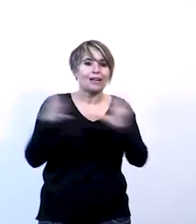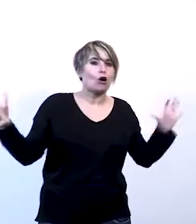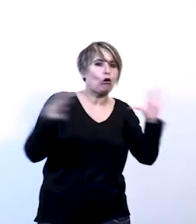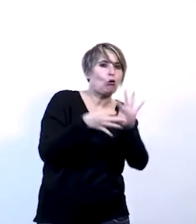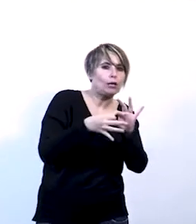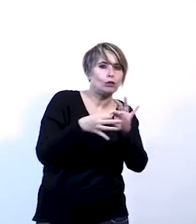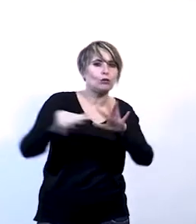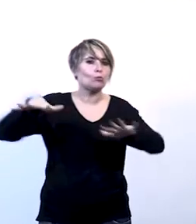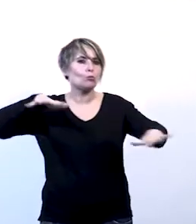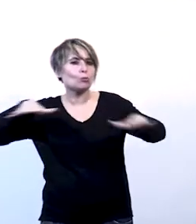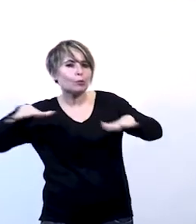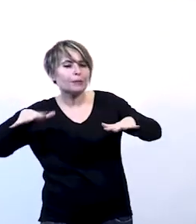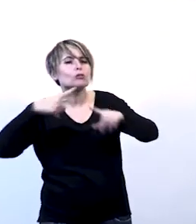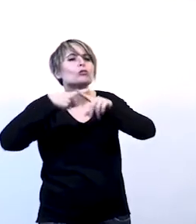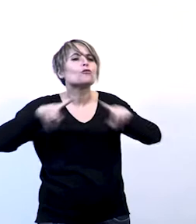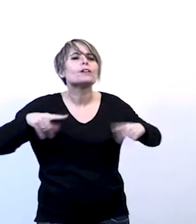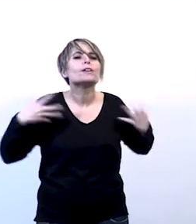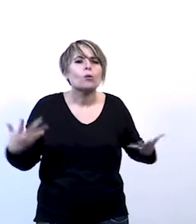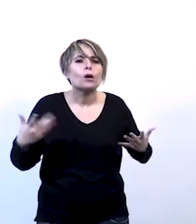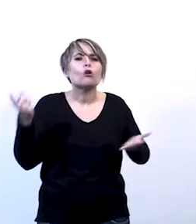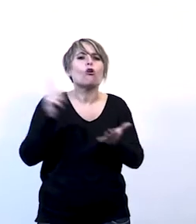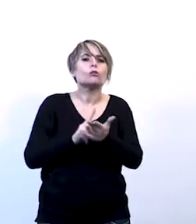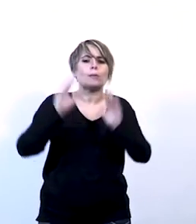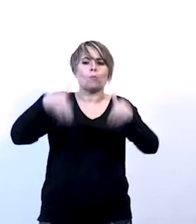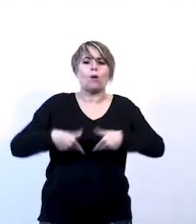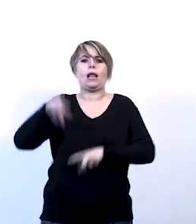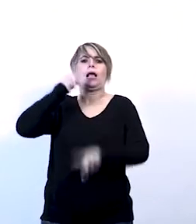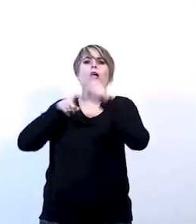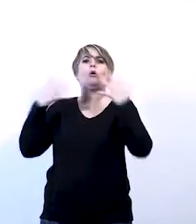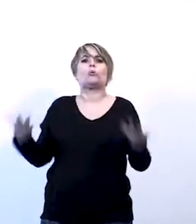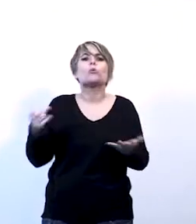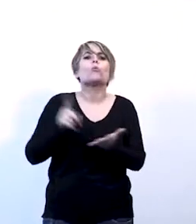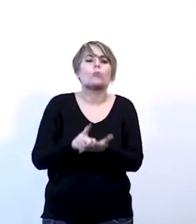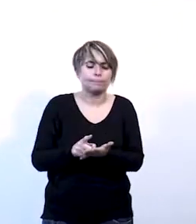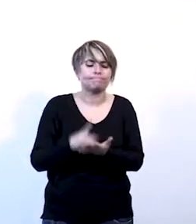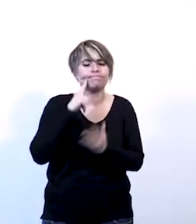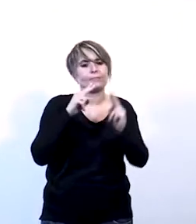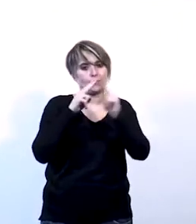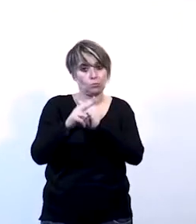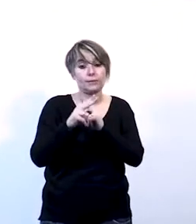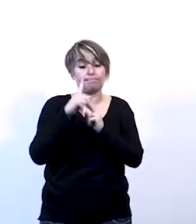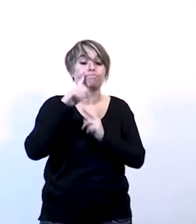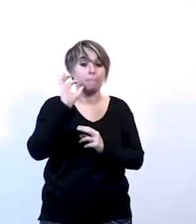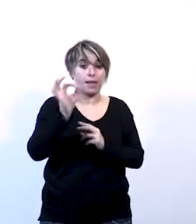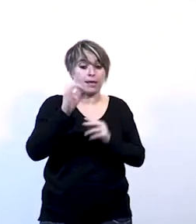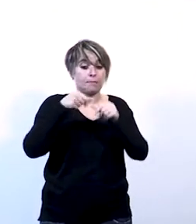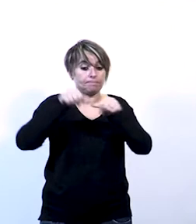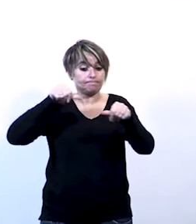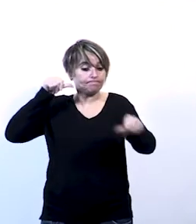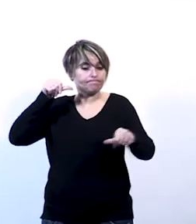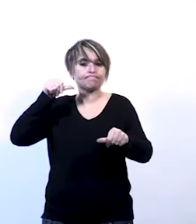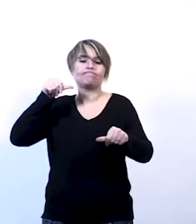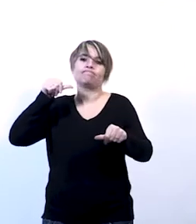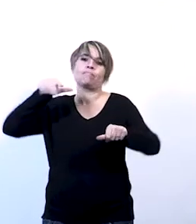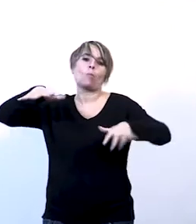coalición, el movimiento, esa diferencia, esa vuelta que queréis hacer? Sí, la verdad es que históricamente el movimiento